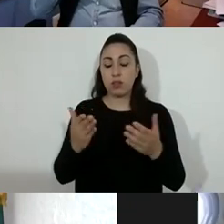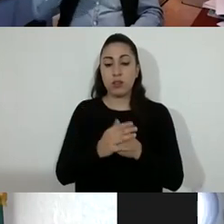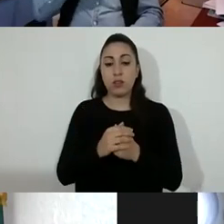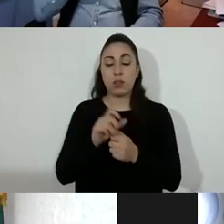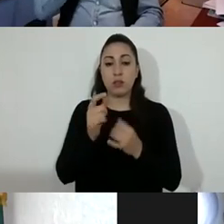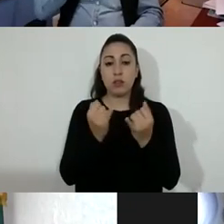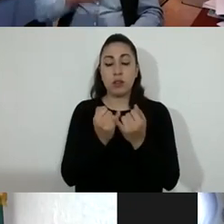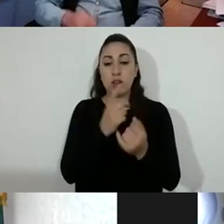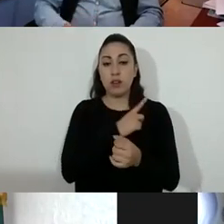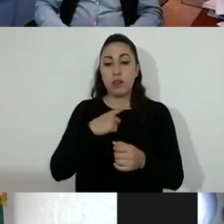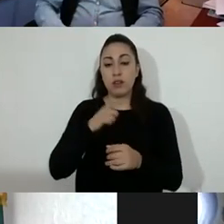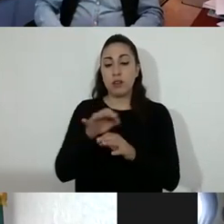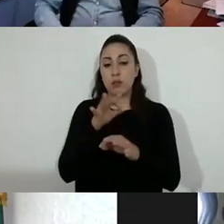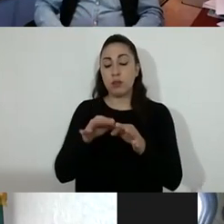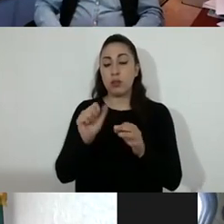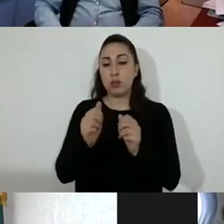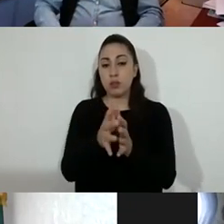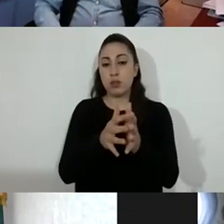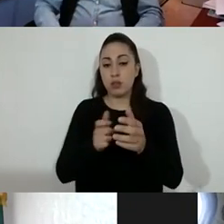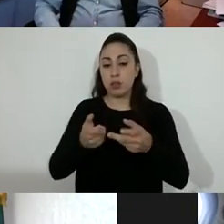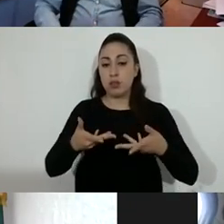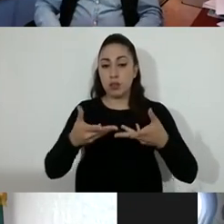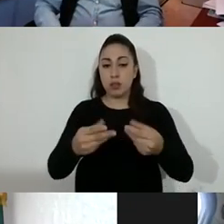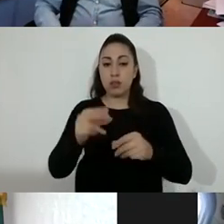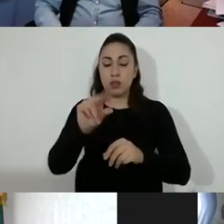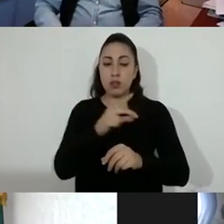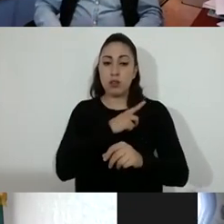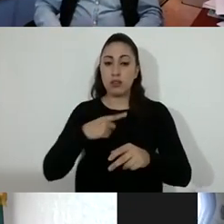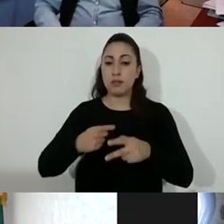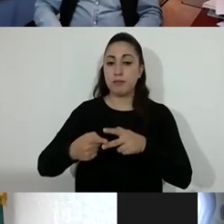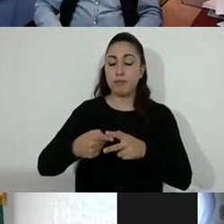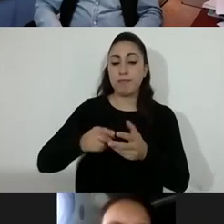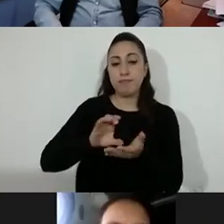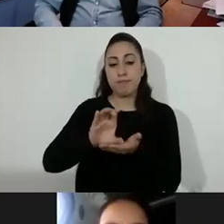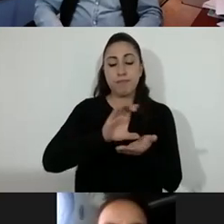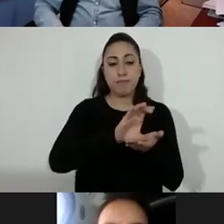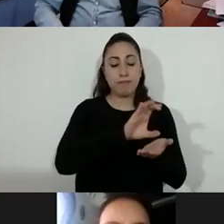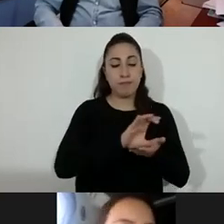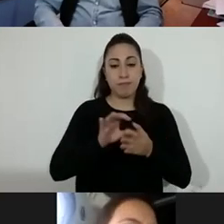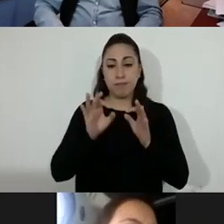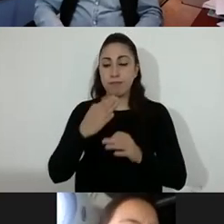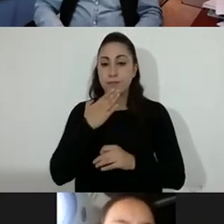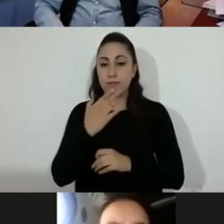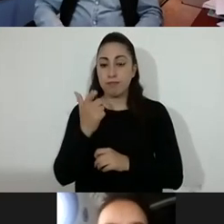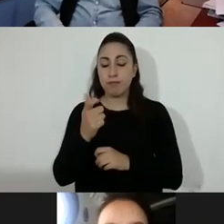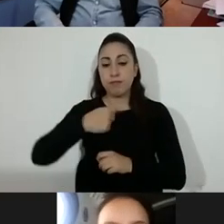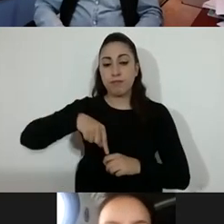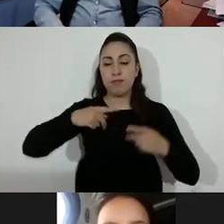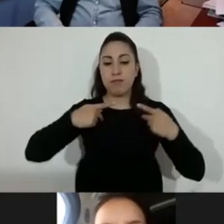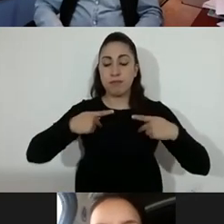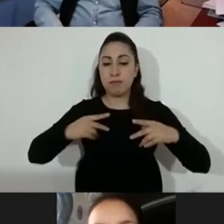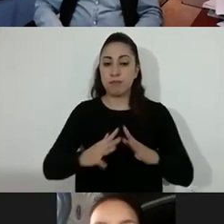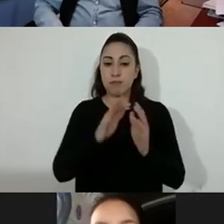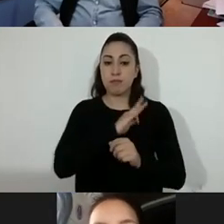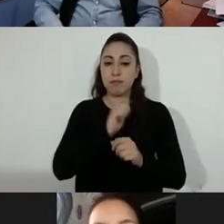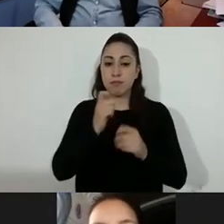rigen los principios de austeridad, racionalidad, transparencia, apertura, responsabilidad, participación ciudadana y rendición de